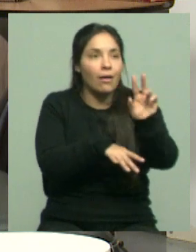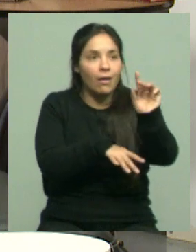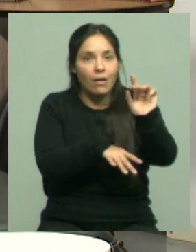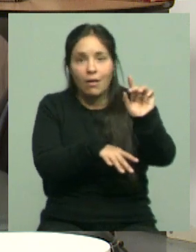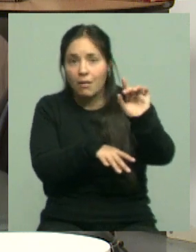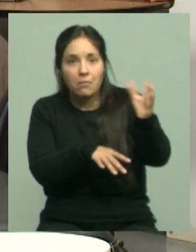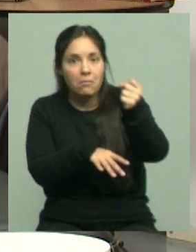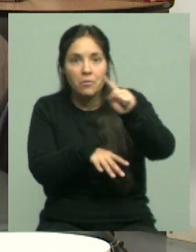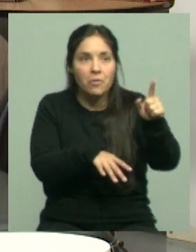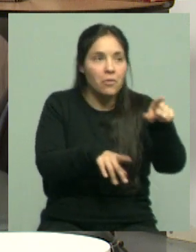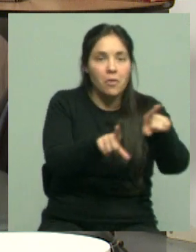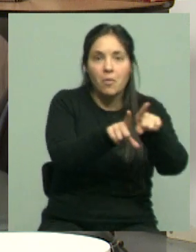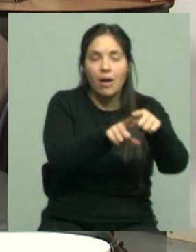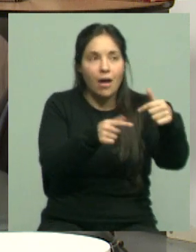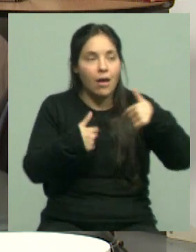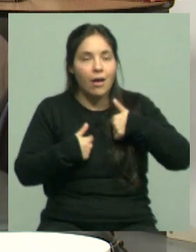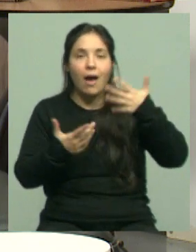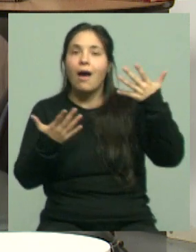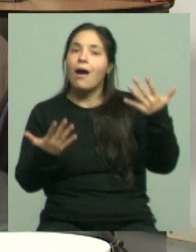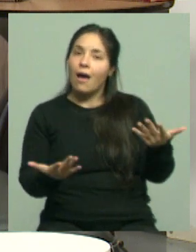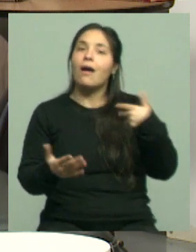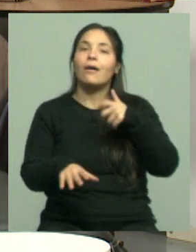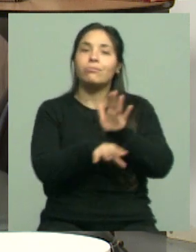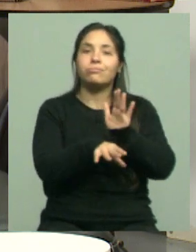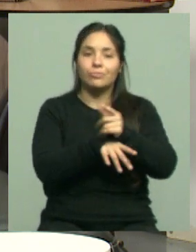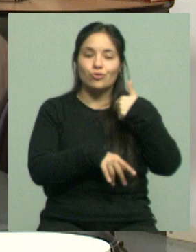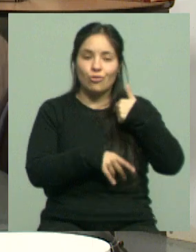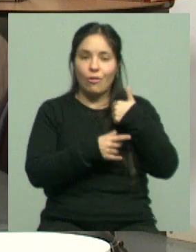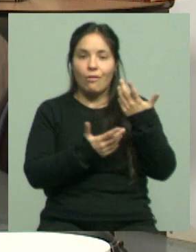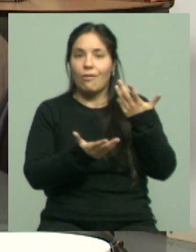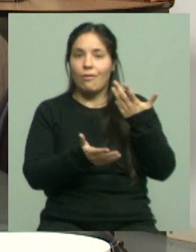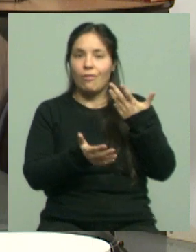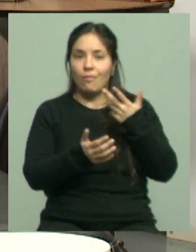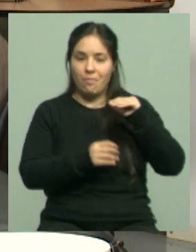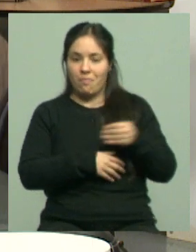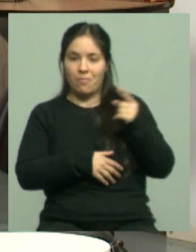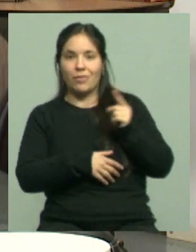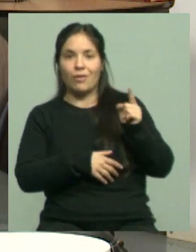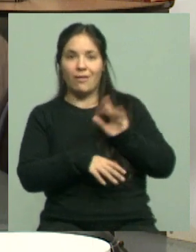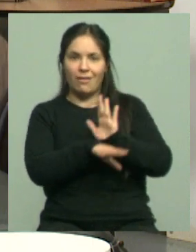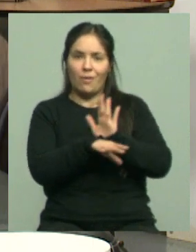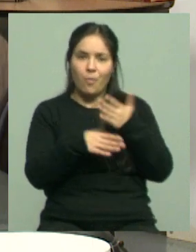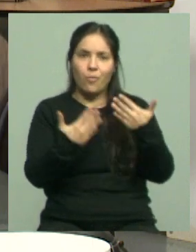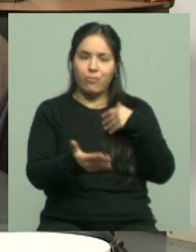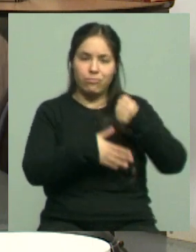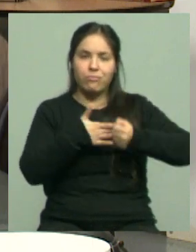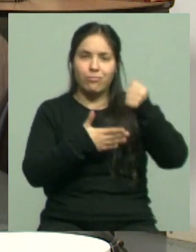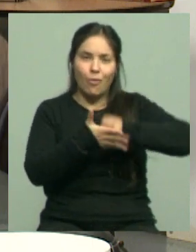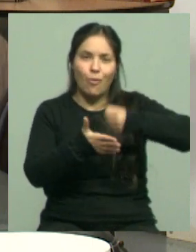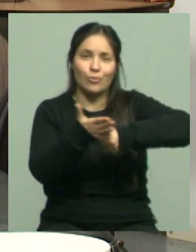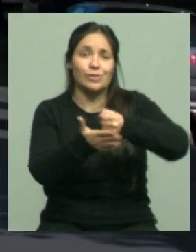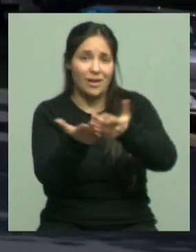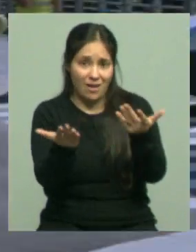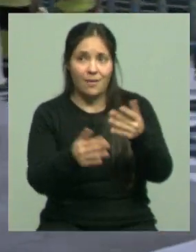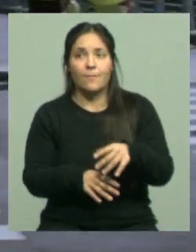única, muy específica, sí. sino que siempre se puede seguir desarrollando, ¿no? De hecho, también, ahora estamos viendo en pantalla también La